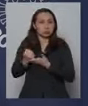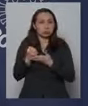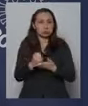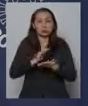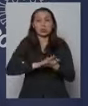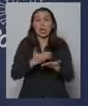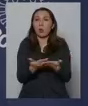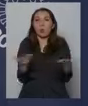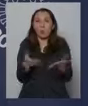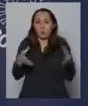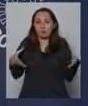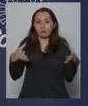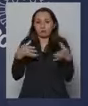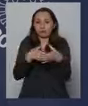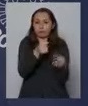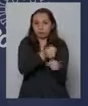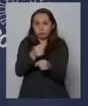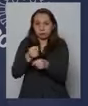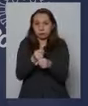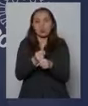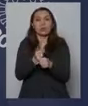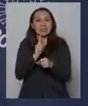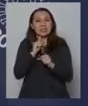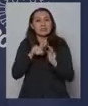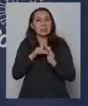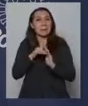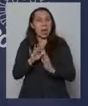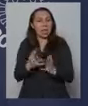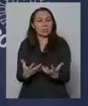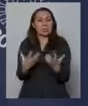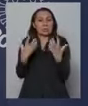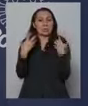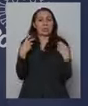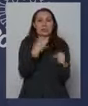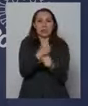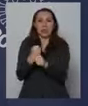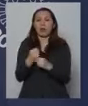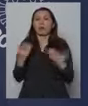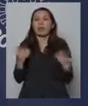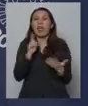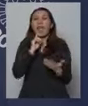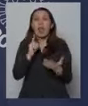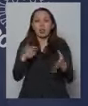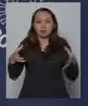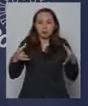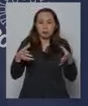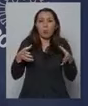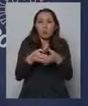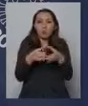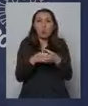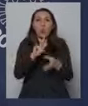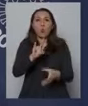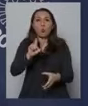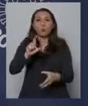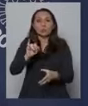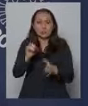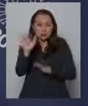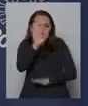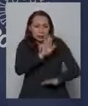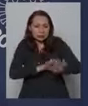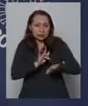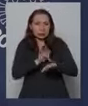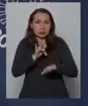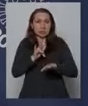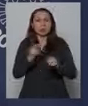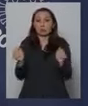sobre todo de los equipos que hoy día tienen la mayor carga de trabajo, es decir, las unidades de cuidados intensivos. Con